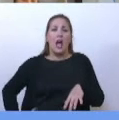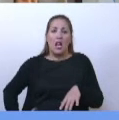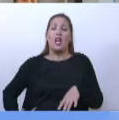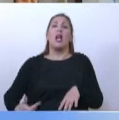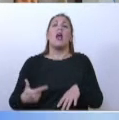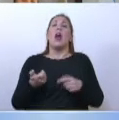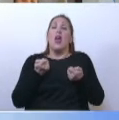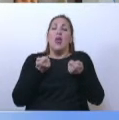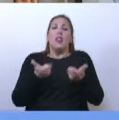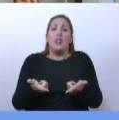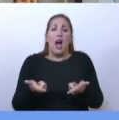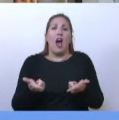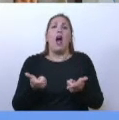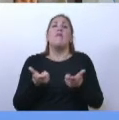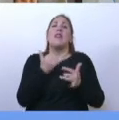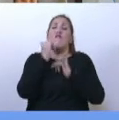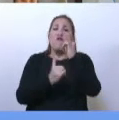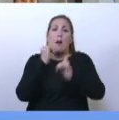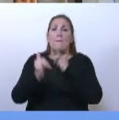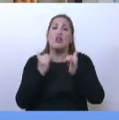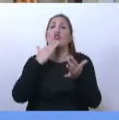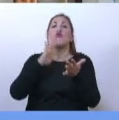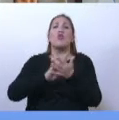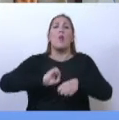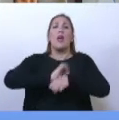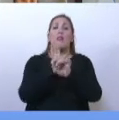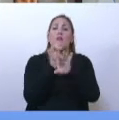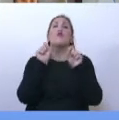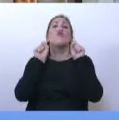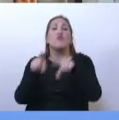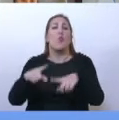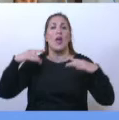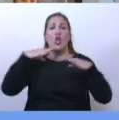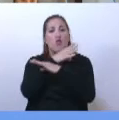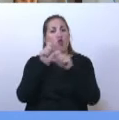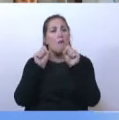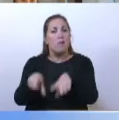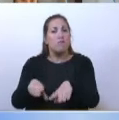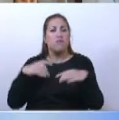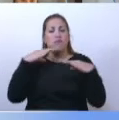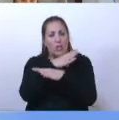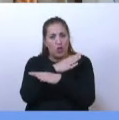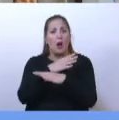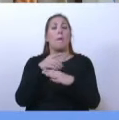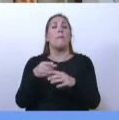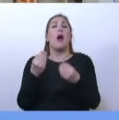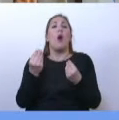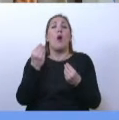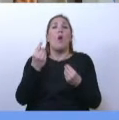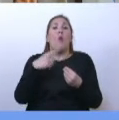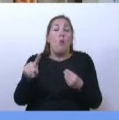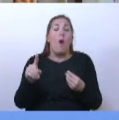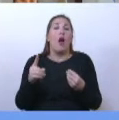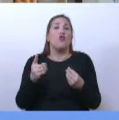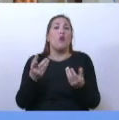proporcionar información sobre la pandemia en su idioma tradicional estableciendo cuando sea posible